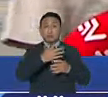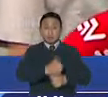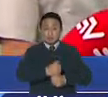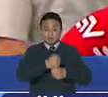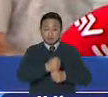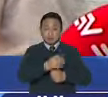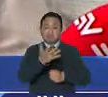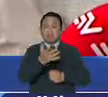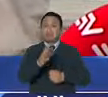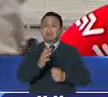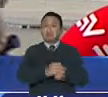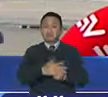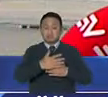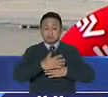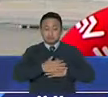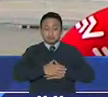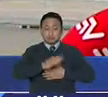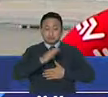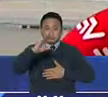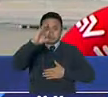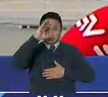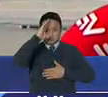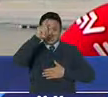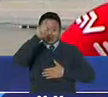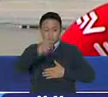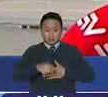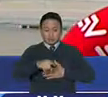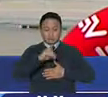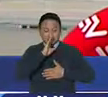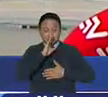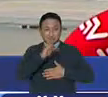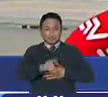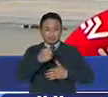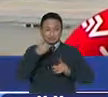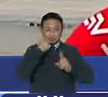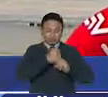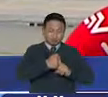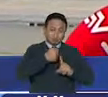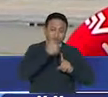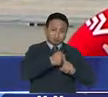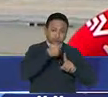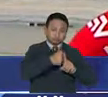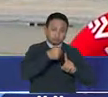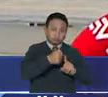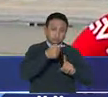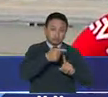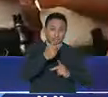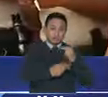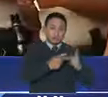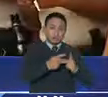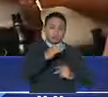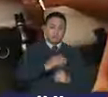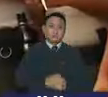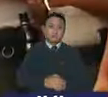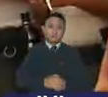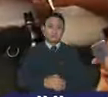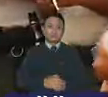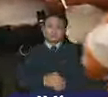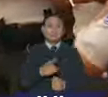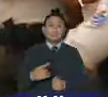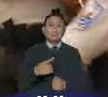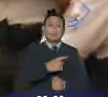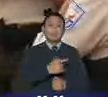ciudadana. Nosotros como servidores policiales vamos a estar siempre al pie de lucha y pendientes en cada uno de los procedimientos policiales. Pues la lucha que